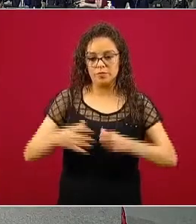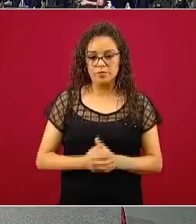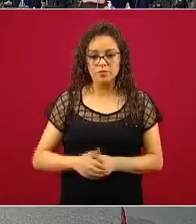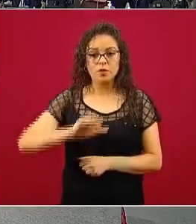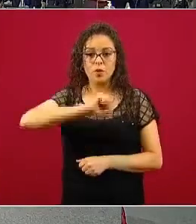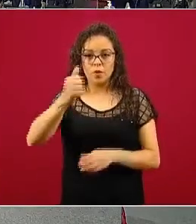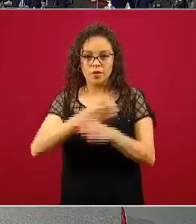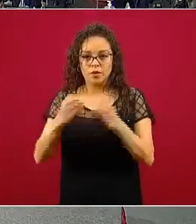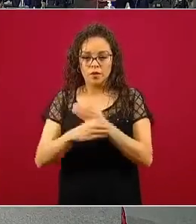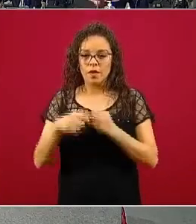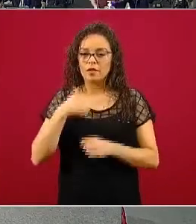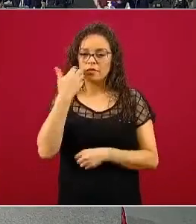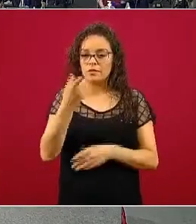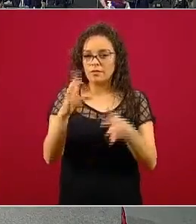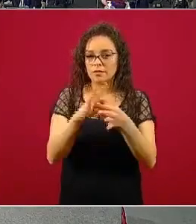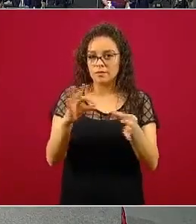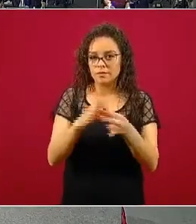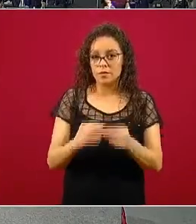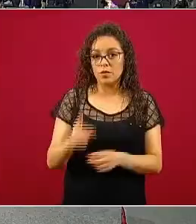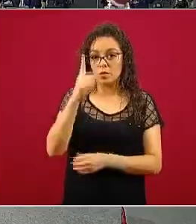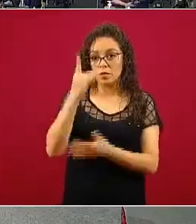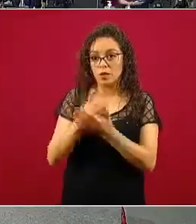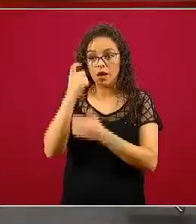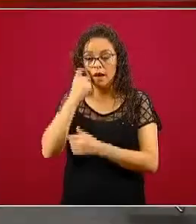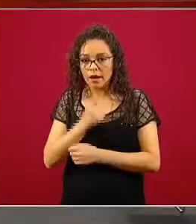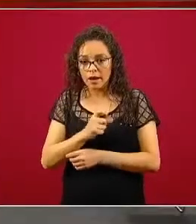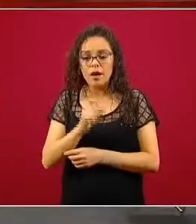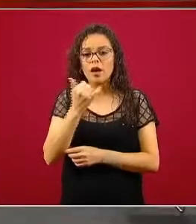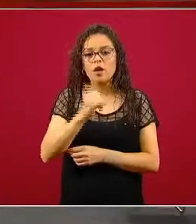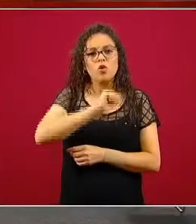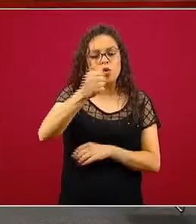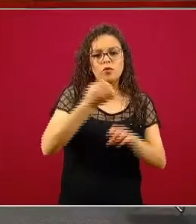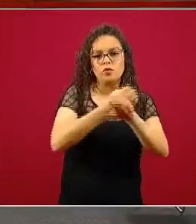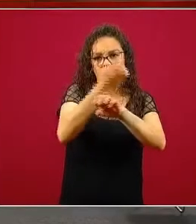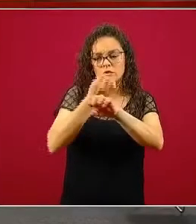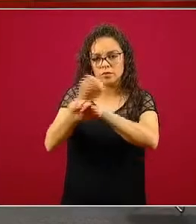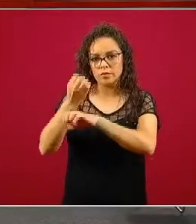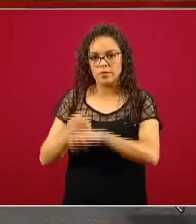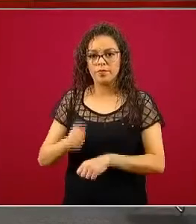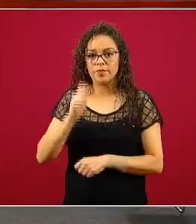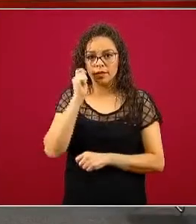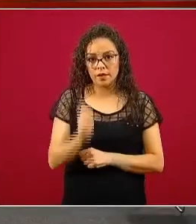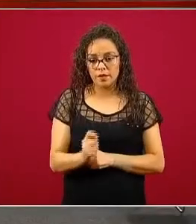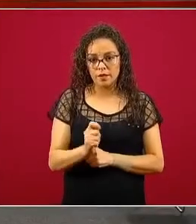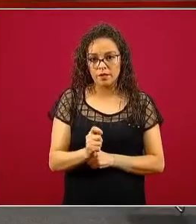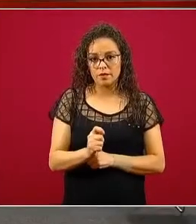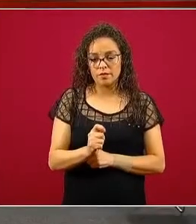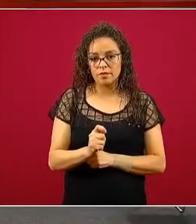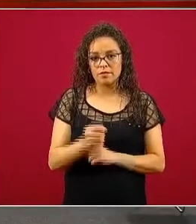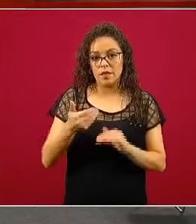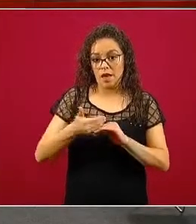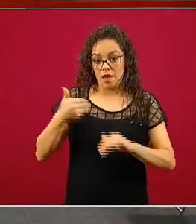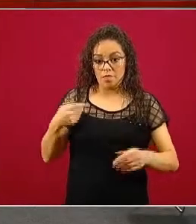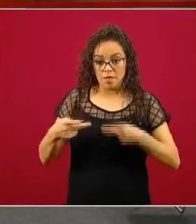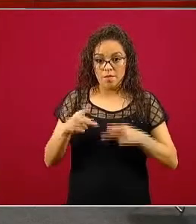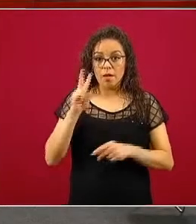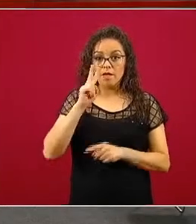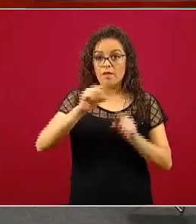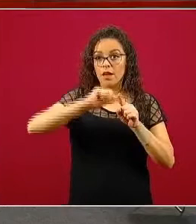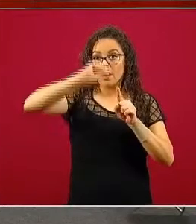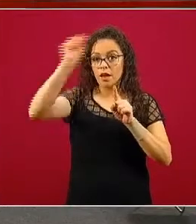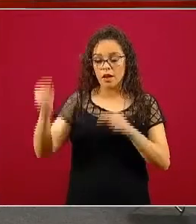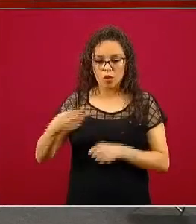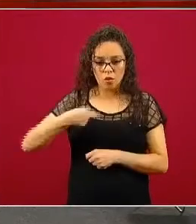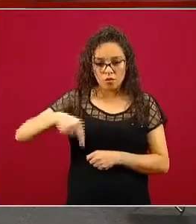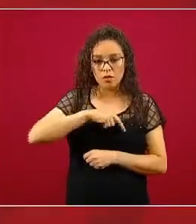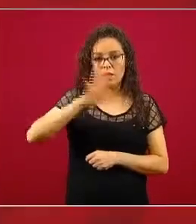ocurre en varios otros estados, en previsión precisamente a las proyecciones, nosotros sabemos en qué momento van a